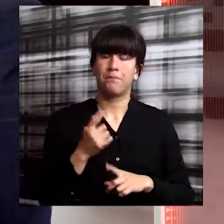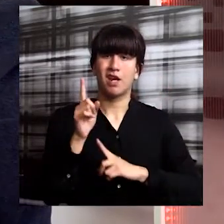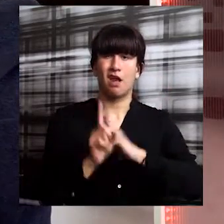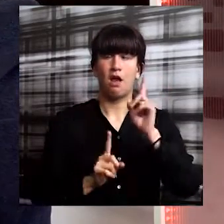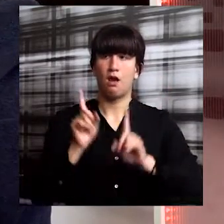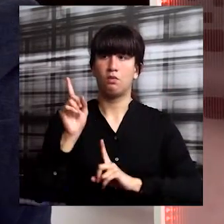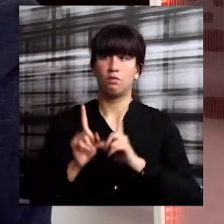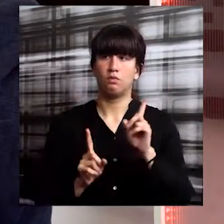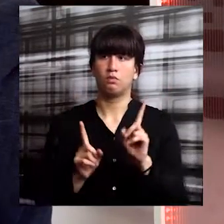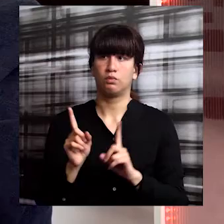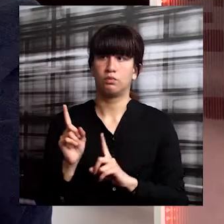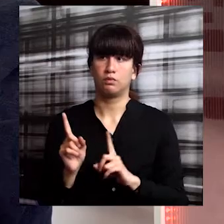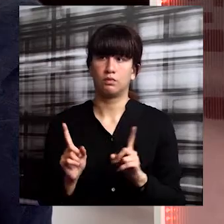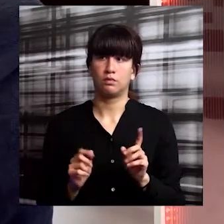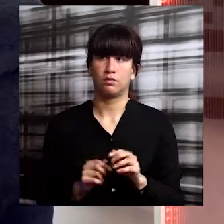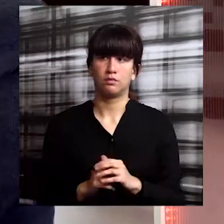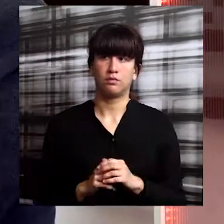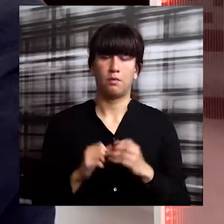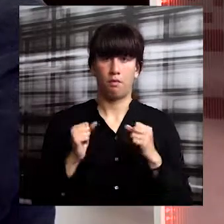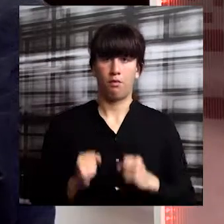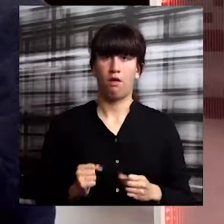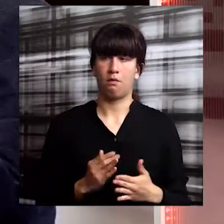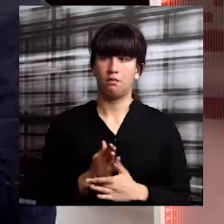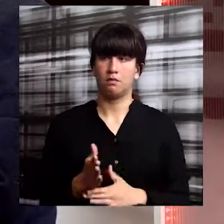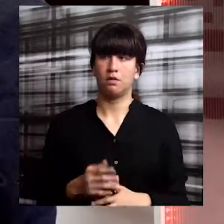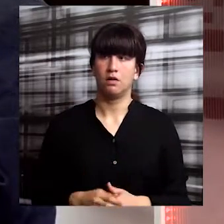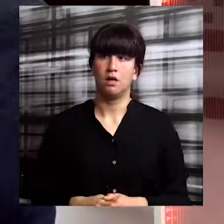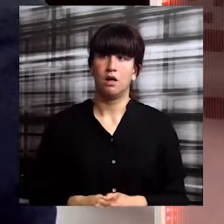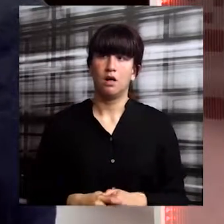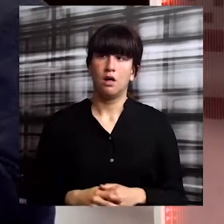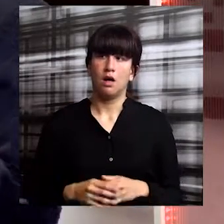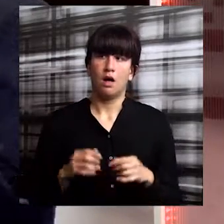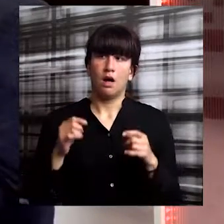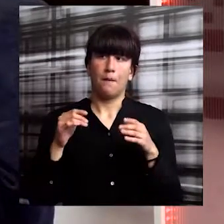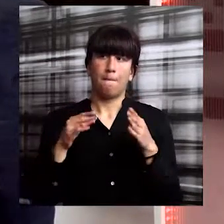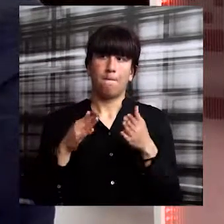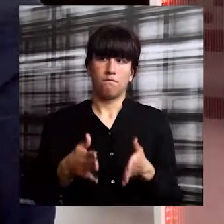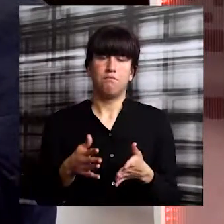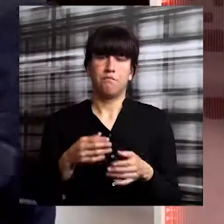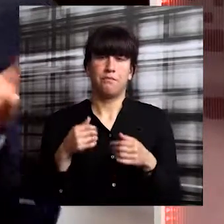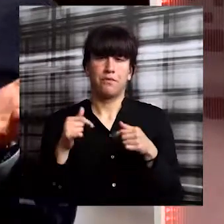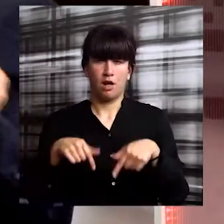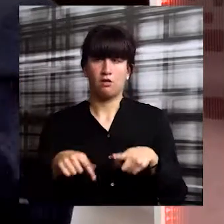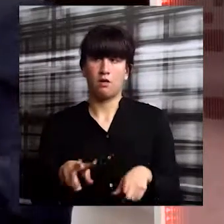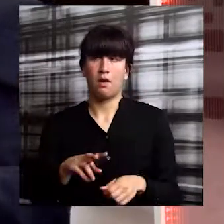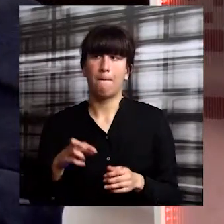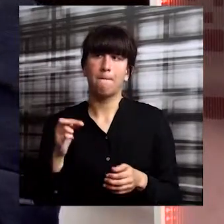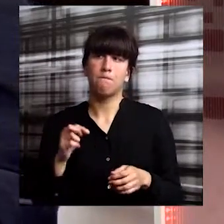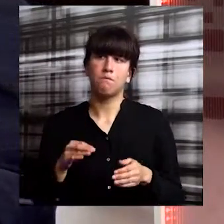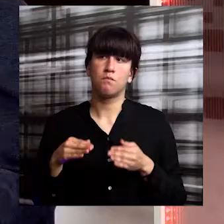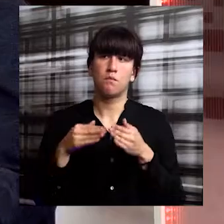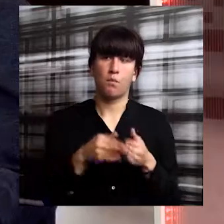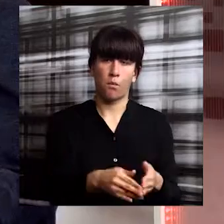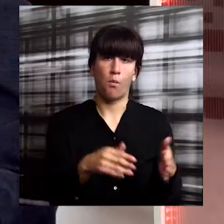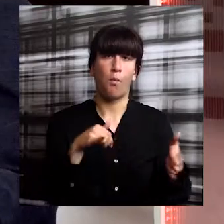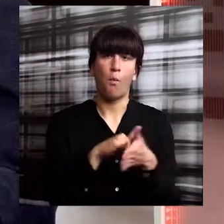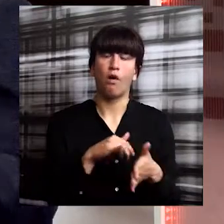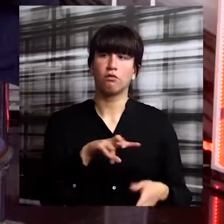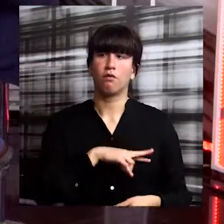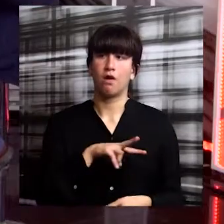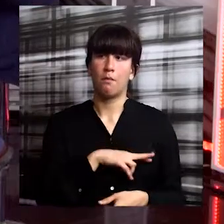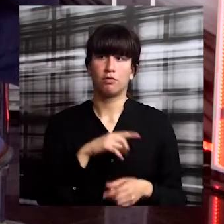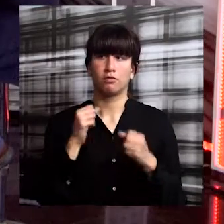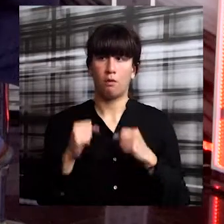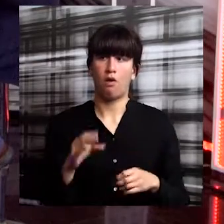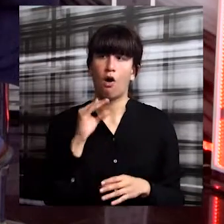relación en el puerto de Valparaíso parece que ha mejorado, diputado, y se puede conversar un poco más en relación a lo que ocurría. Yo creo que